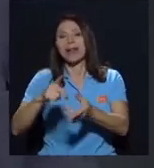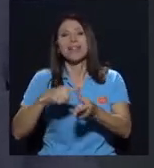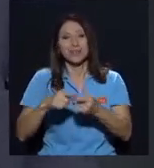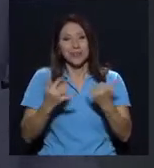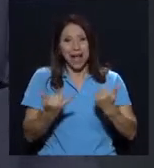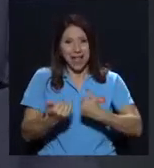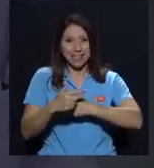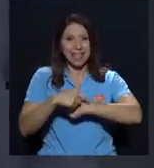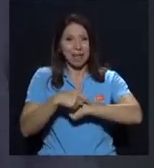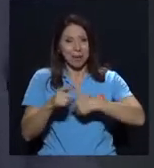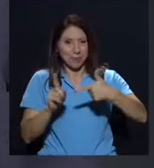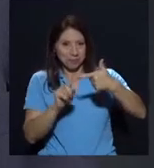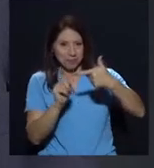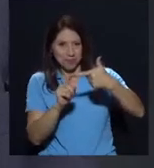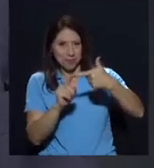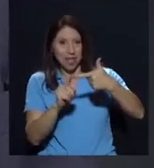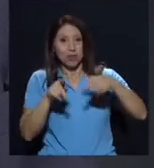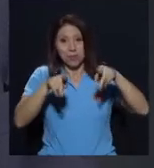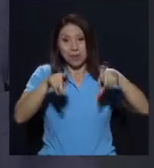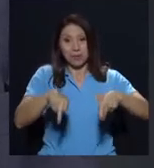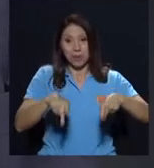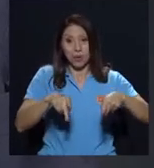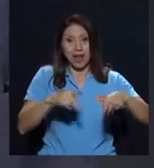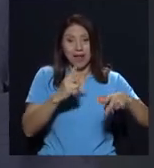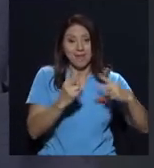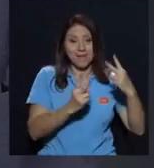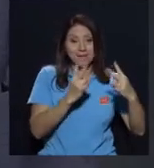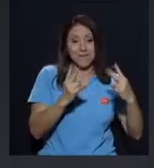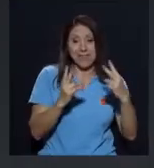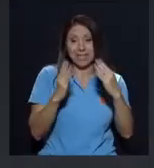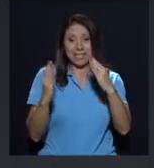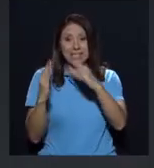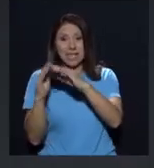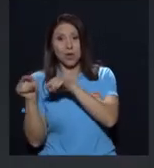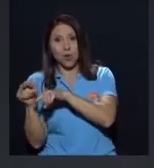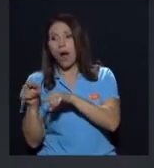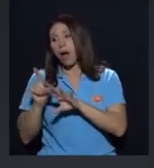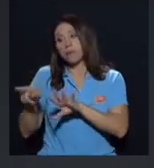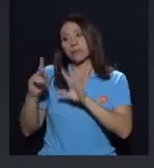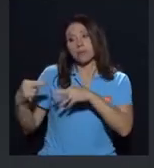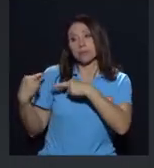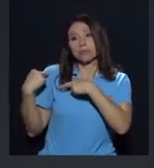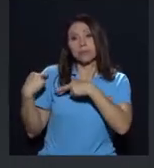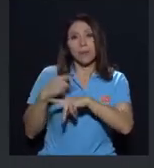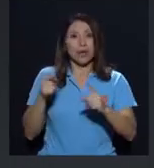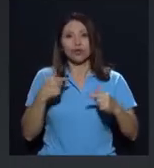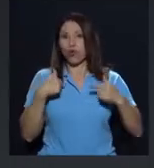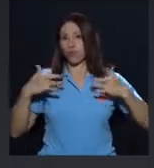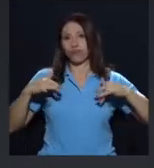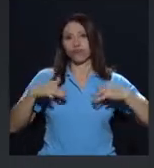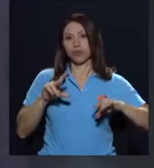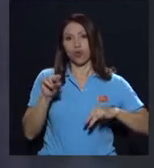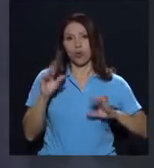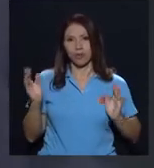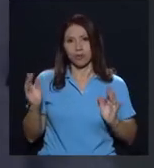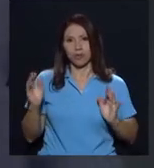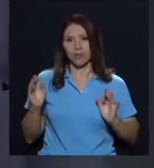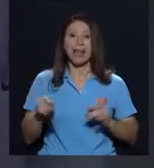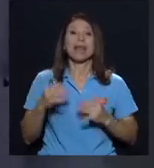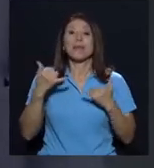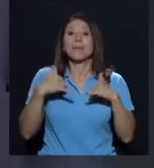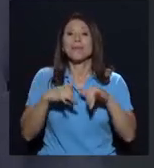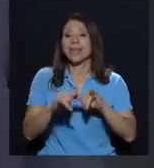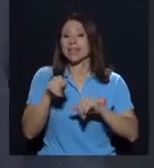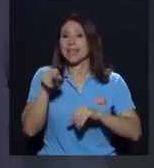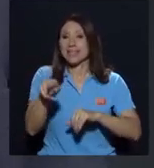en donde el vecino debe asumir y yo no a bueno y mientras es esa etapa no